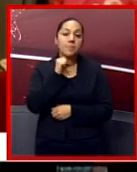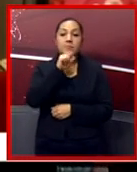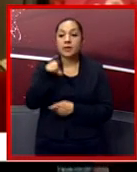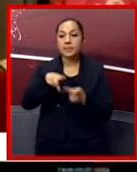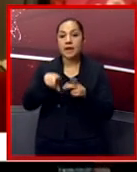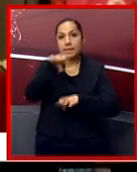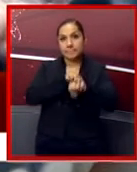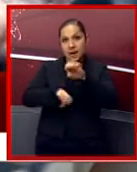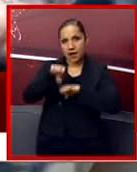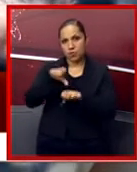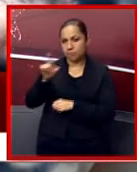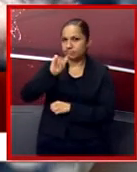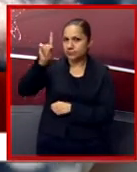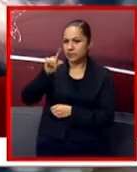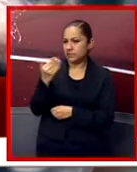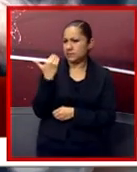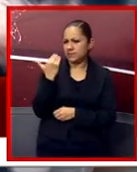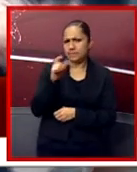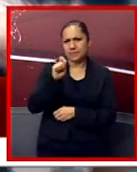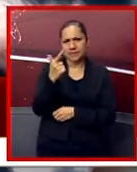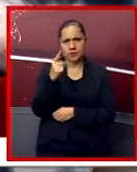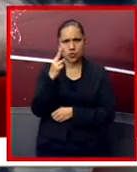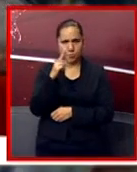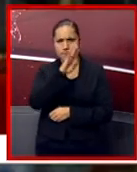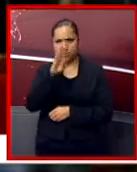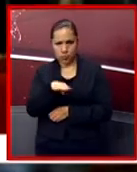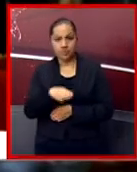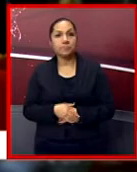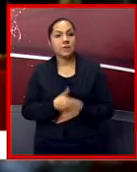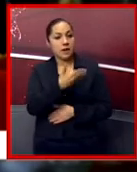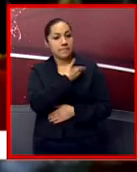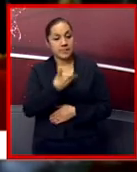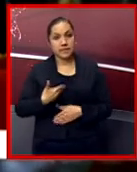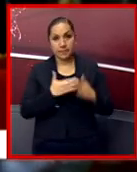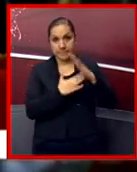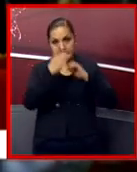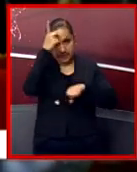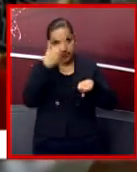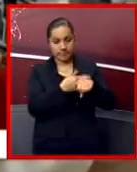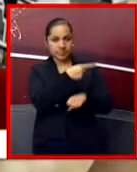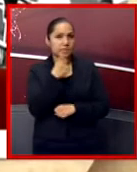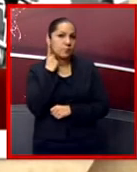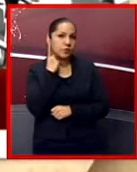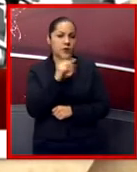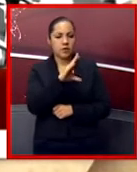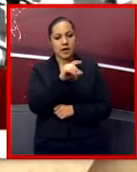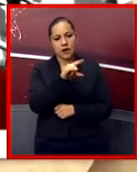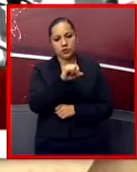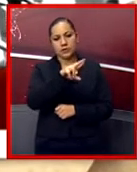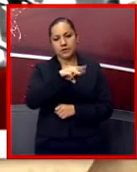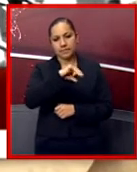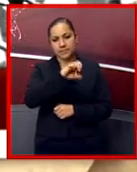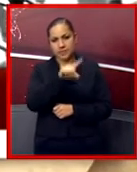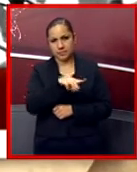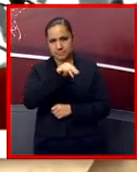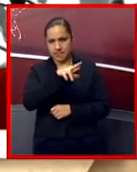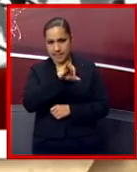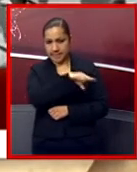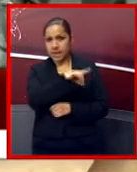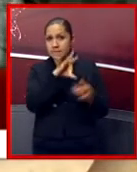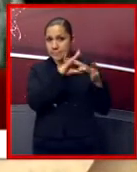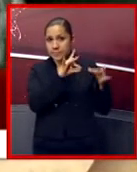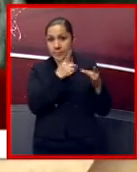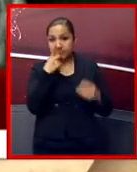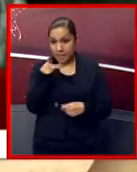pasado 27 de noviembre. El presidente de la mesa directiva, el diputado Jorge Carlos Ramírez Marín, reconoció en la